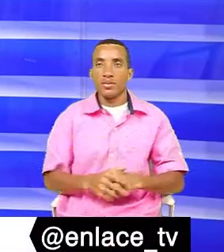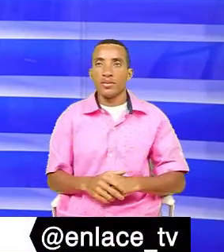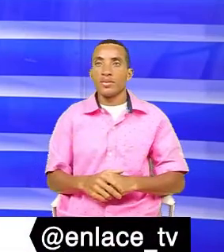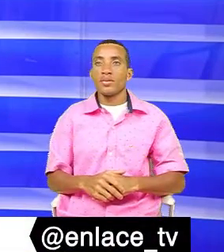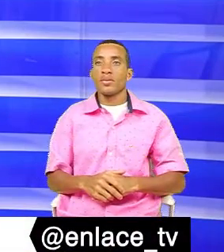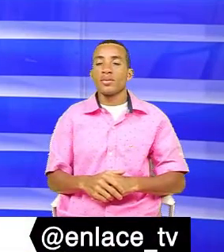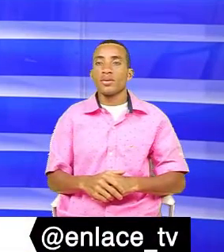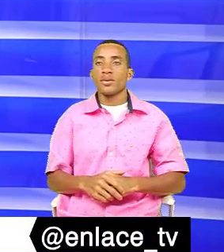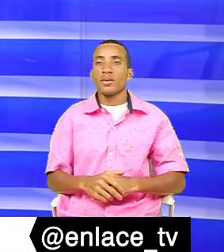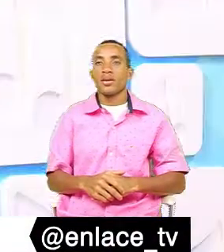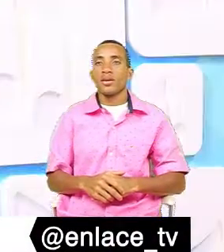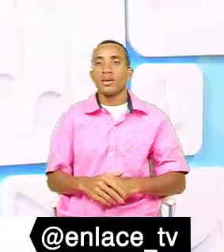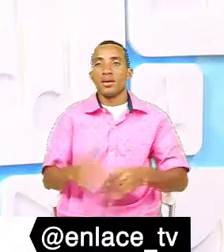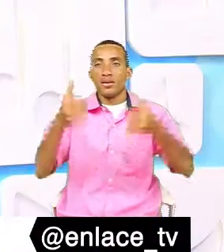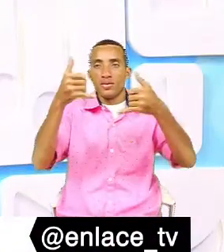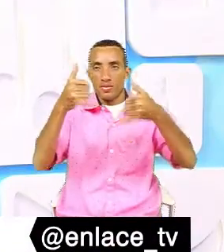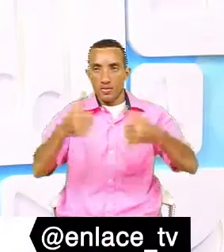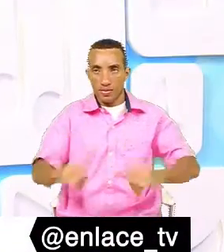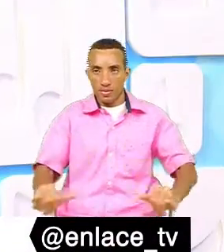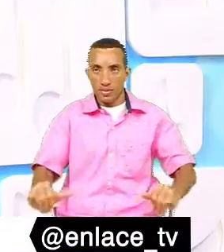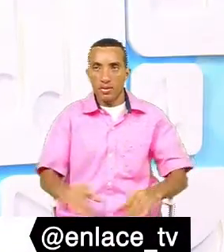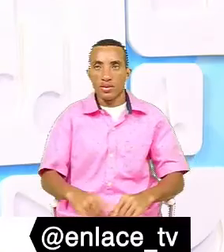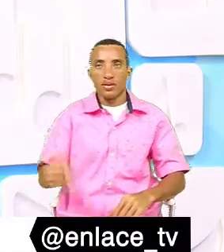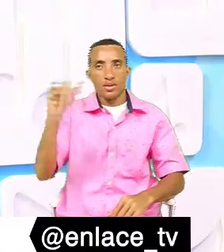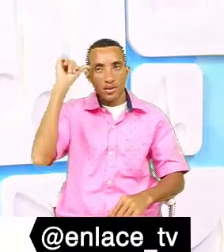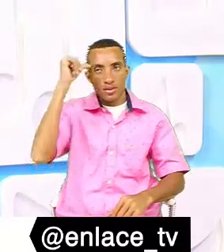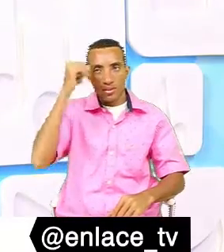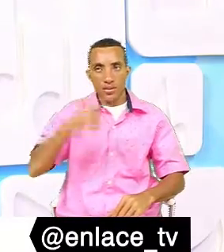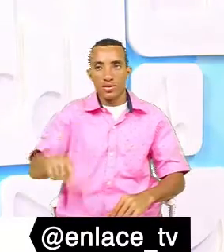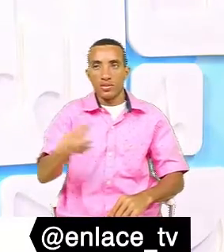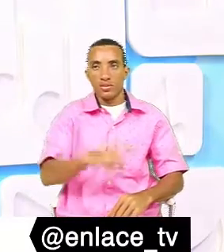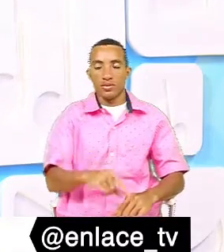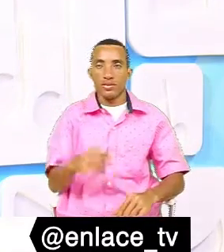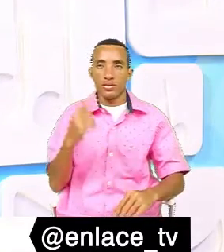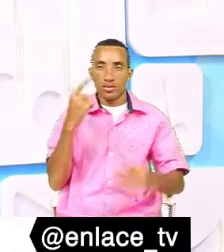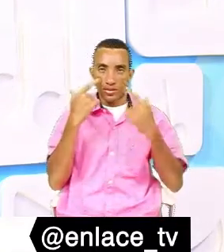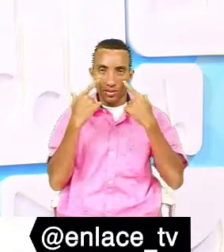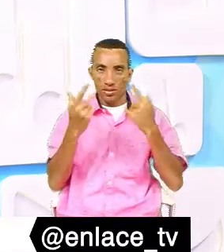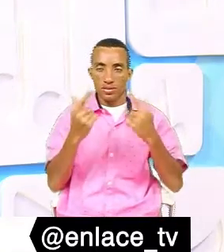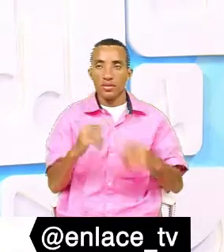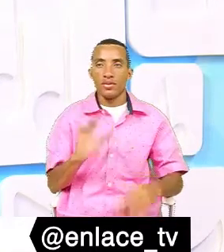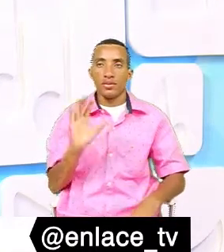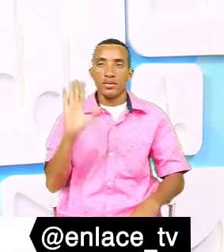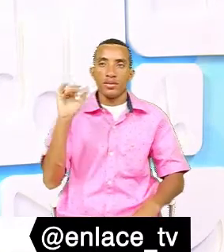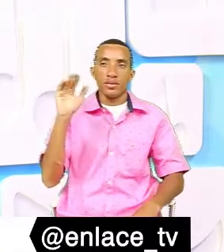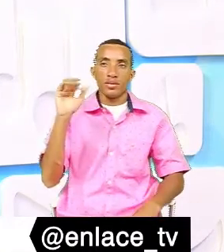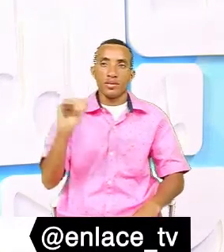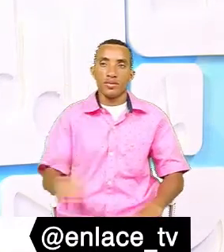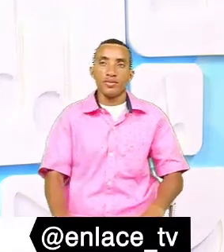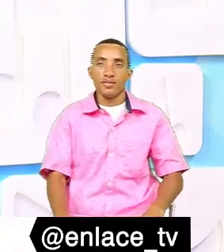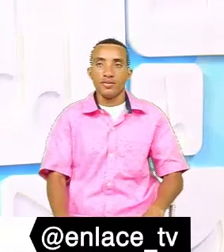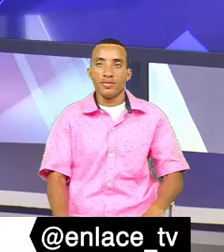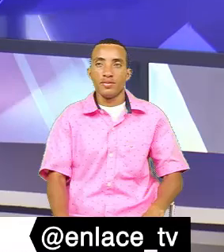Y hasta aquí la buena información de cultura y entretenimiento, pero recuerden, barranqueños, que ustedes quedan en la mira. Yo me despido como siempre. Chao, chao.